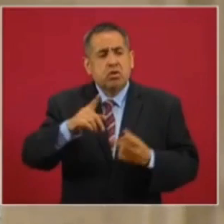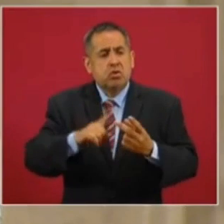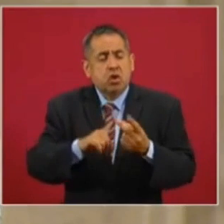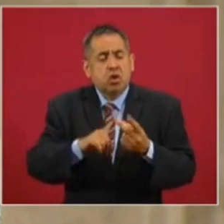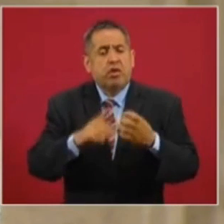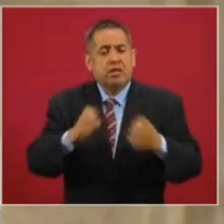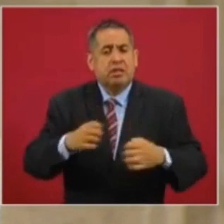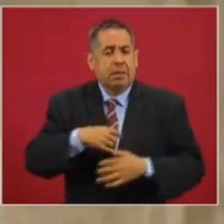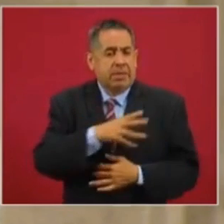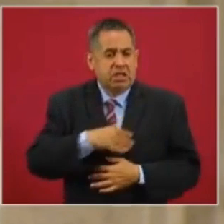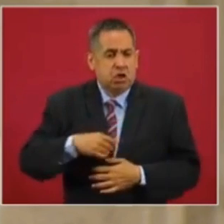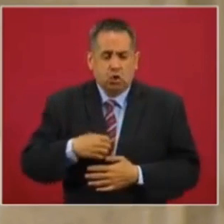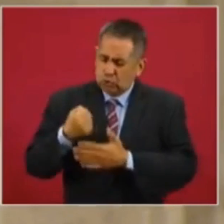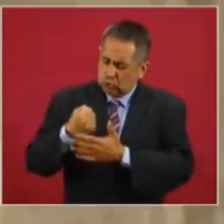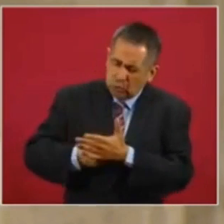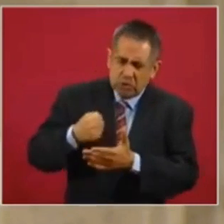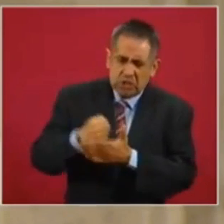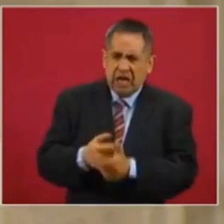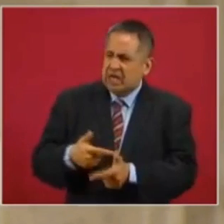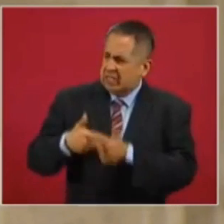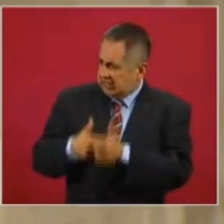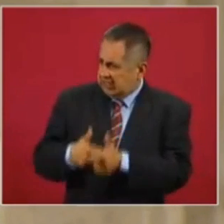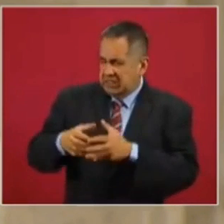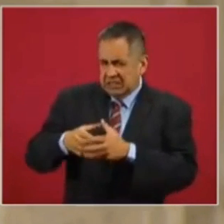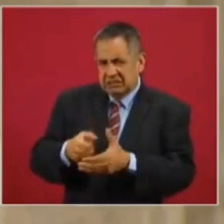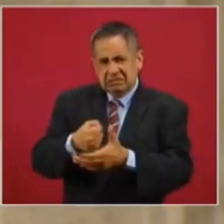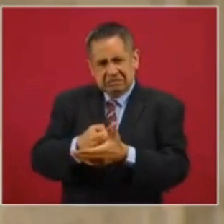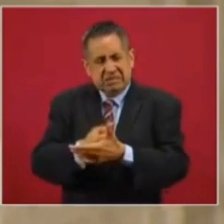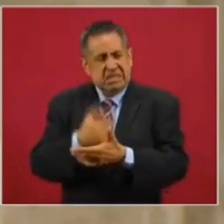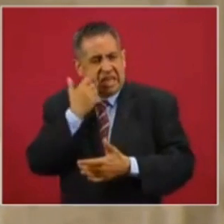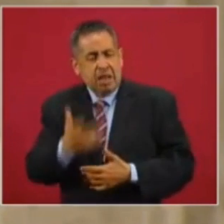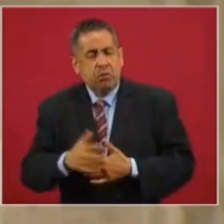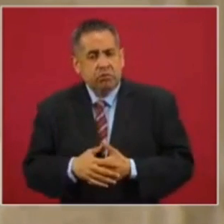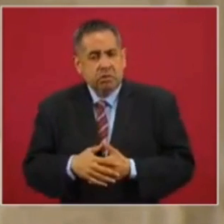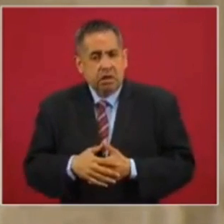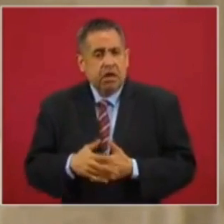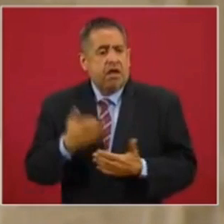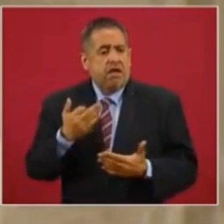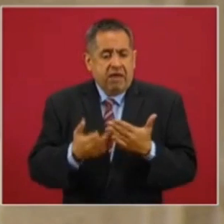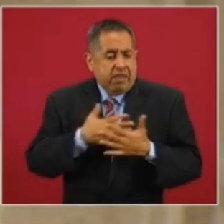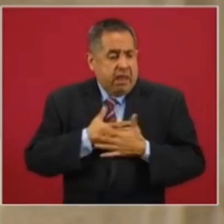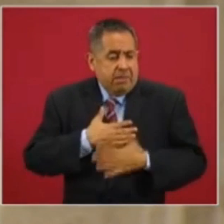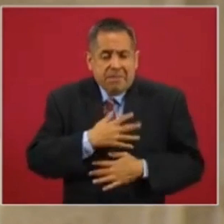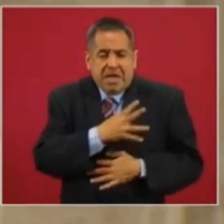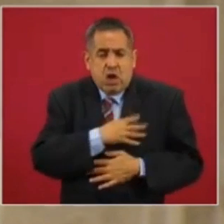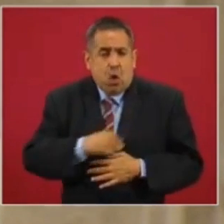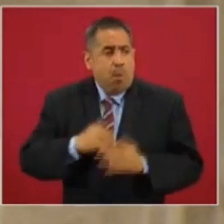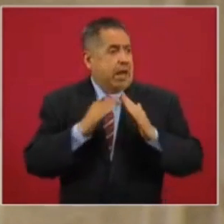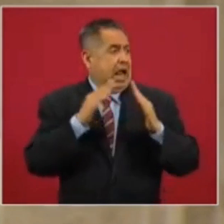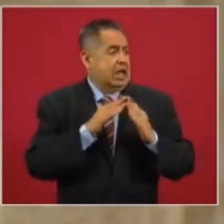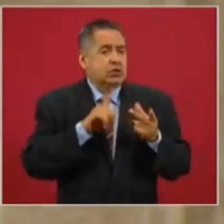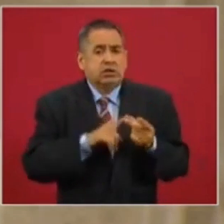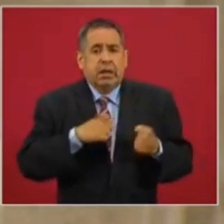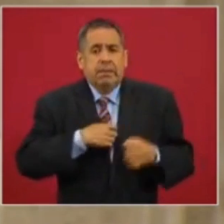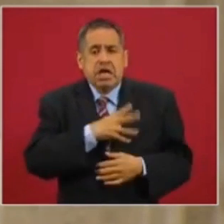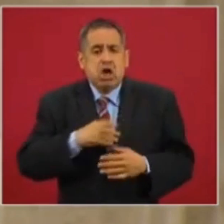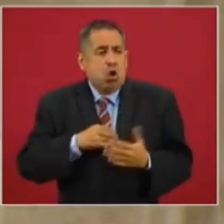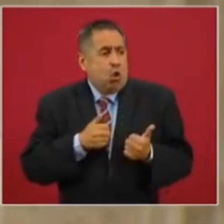de luchar seguimos caminando porque aún nos faltan nuestros seres queridos en la casa